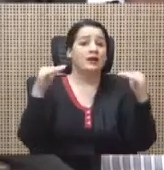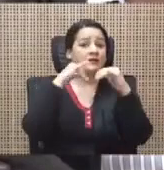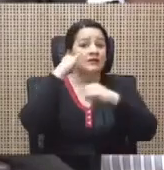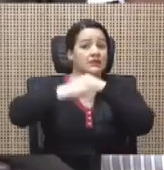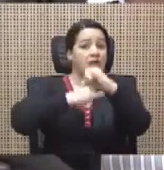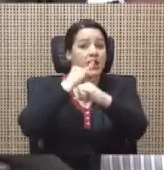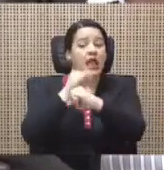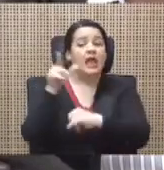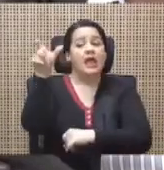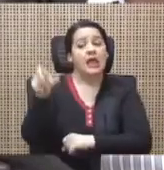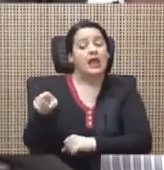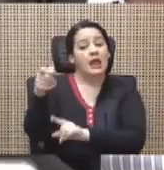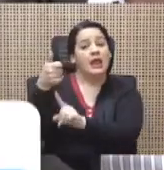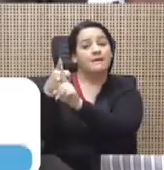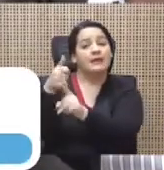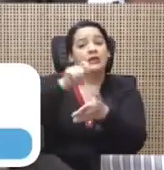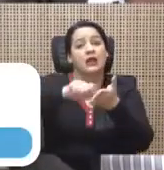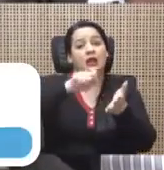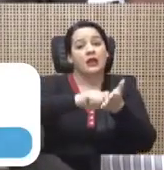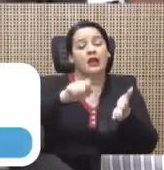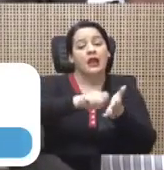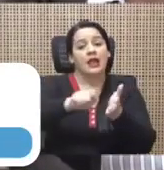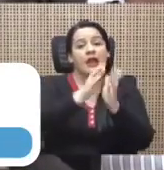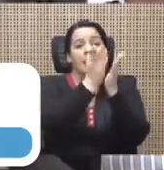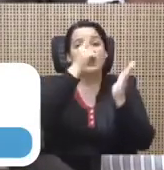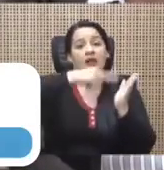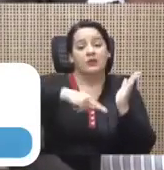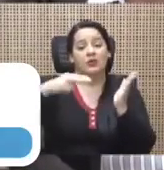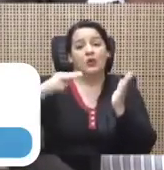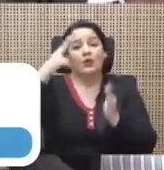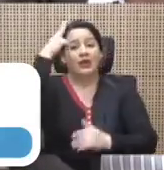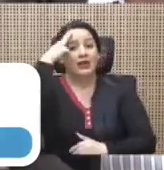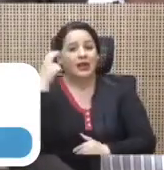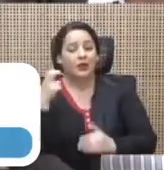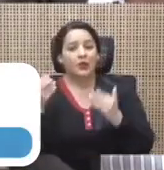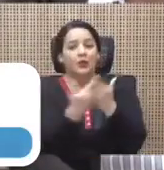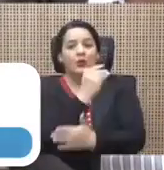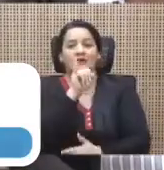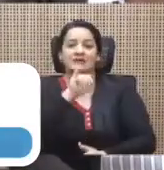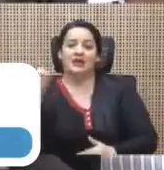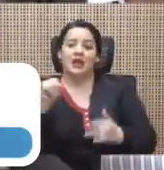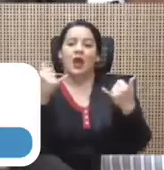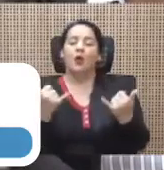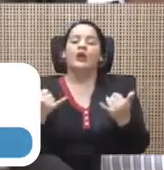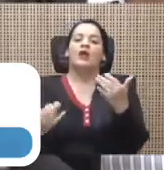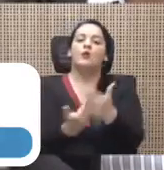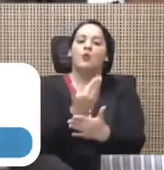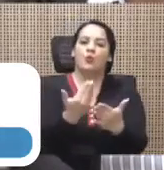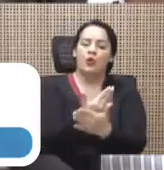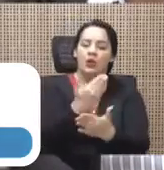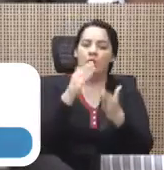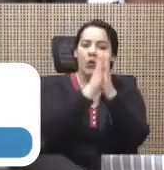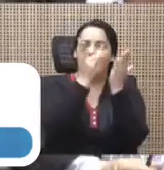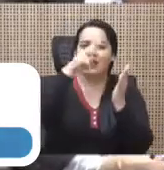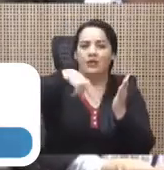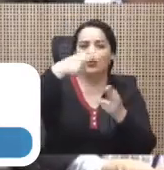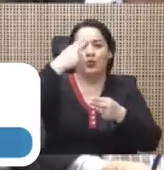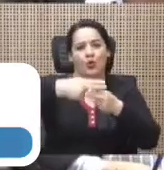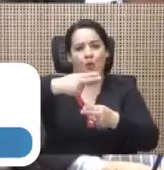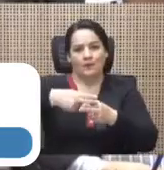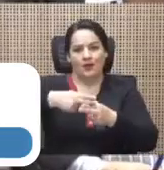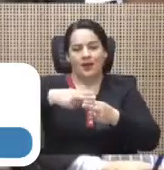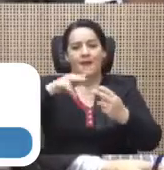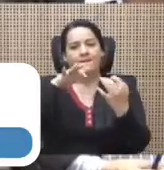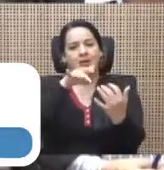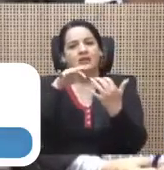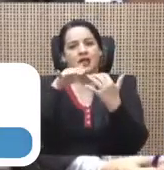el coautor del libro negro de la Nueva Izquierda y ahora de un nuevo libro que se llama La Batalla Cultural.